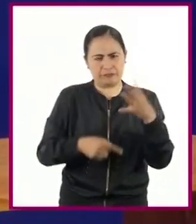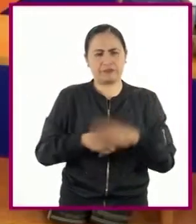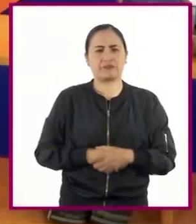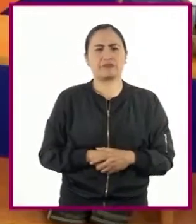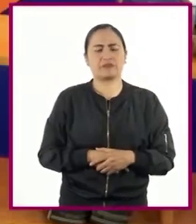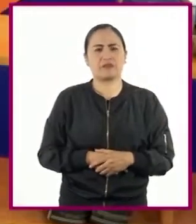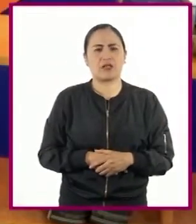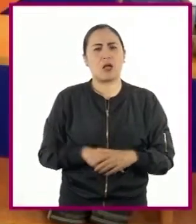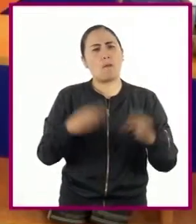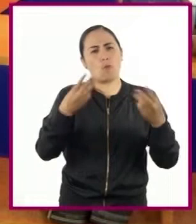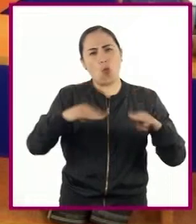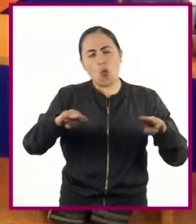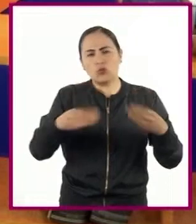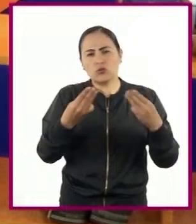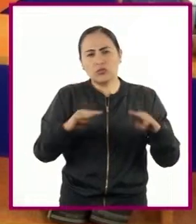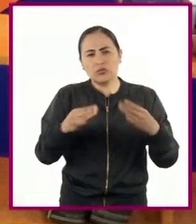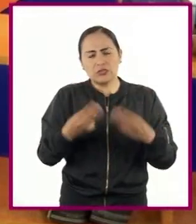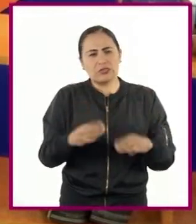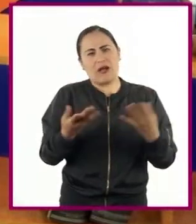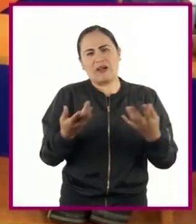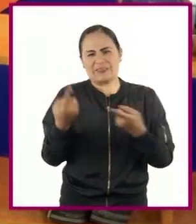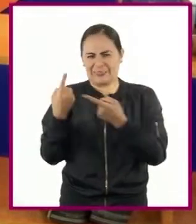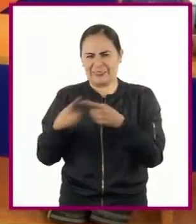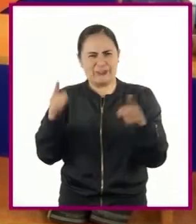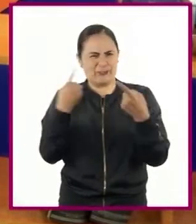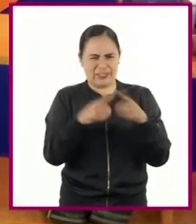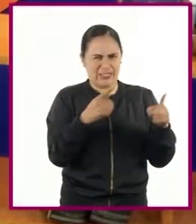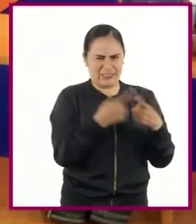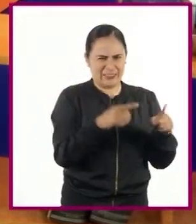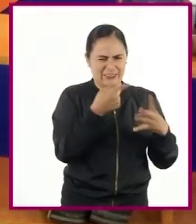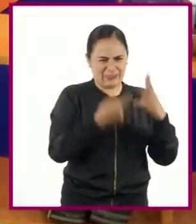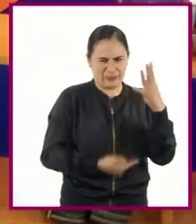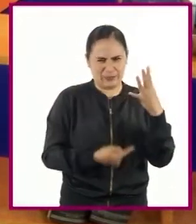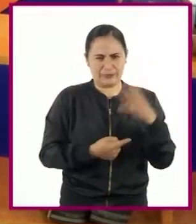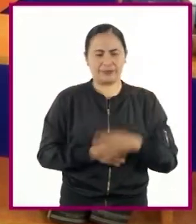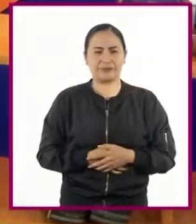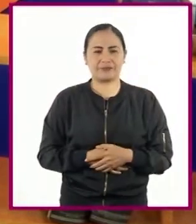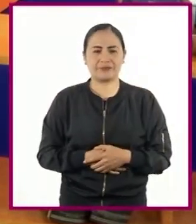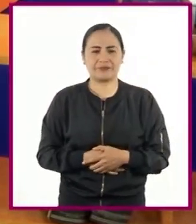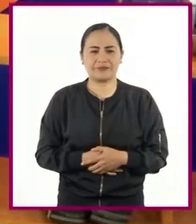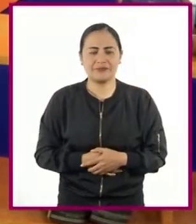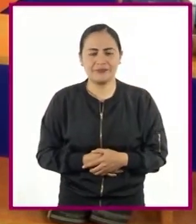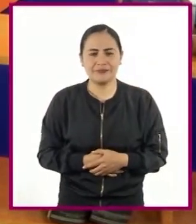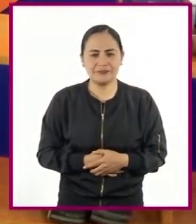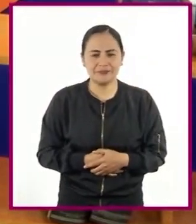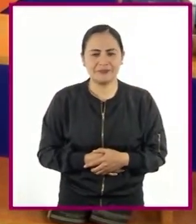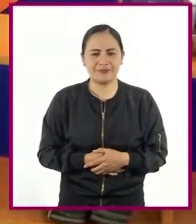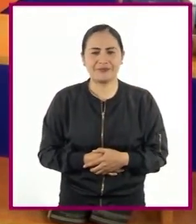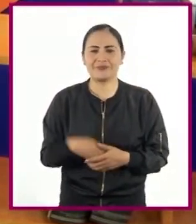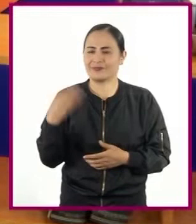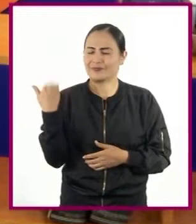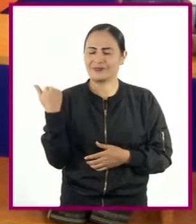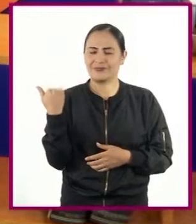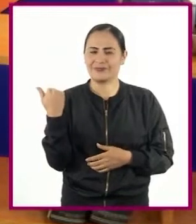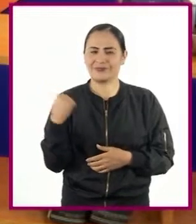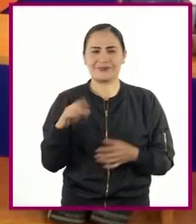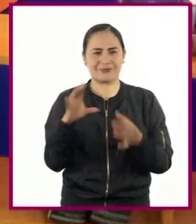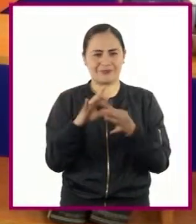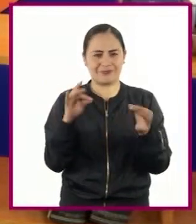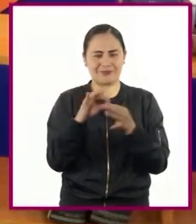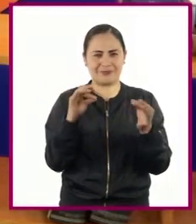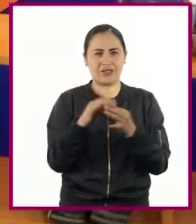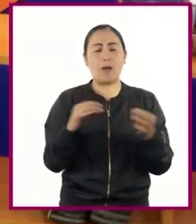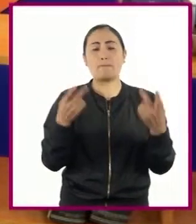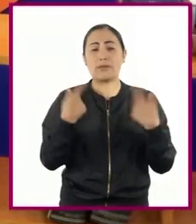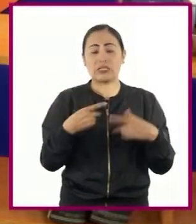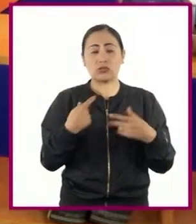planos musicales, efectos y acotaciones a conductores y operadores. Como te comentaba Enrique, un locutor